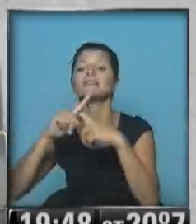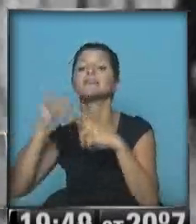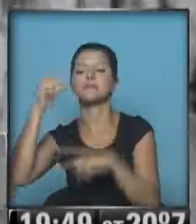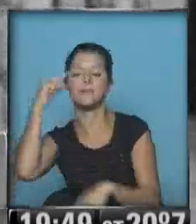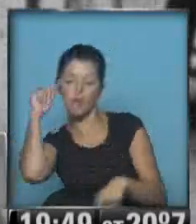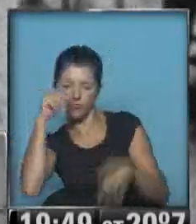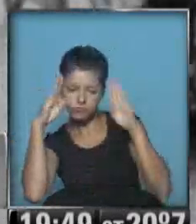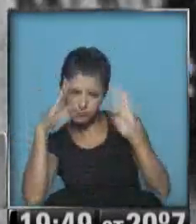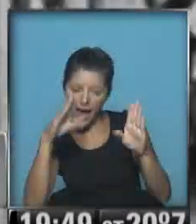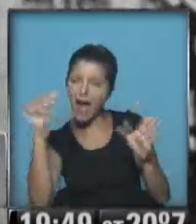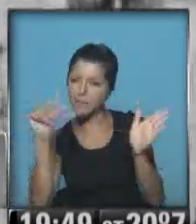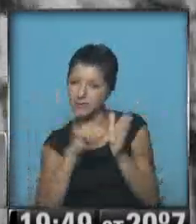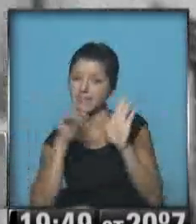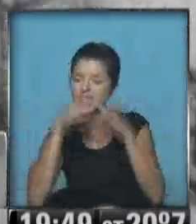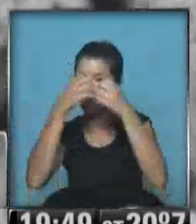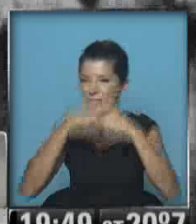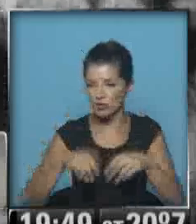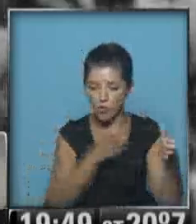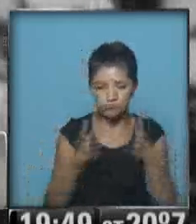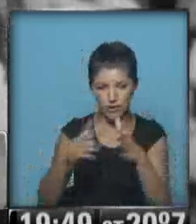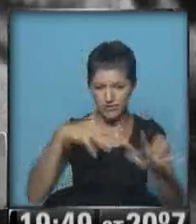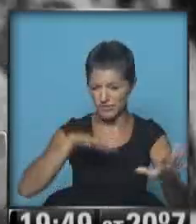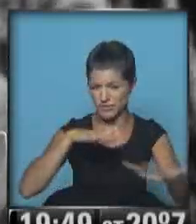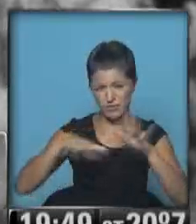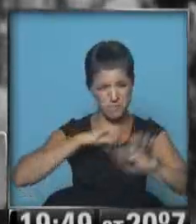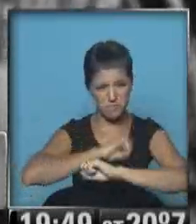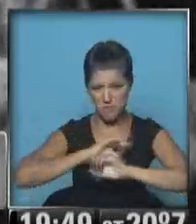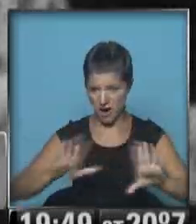importante así empezó el camino hacia el